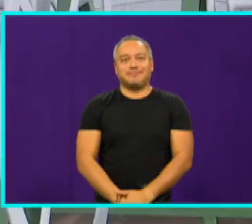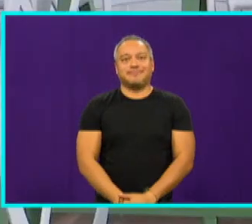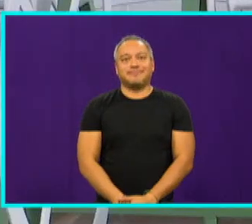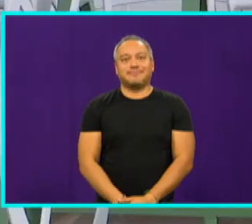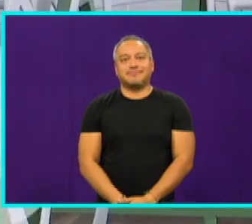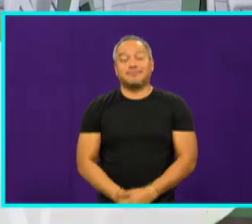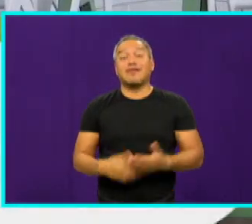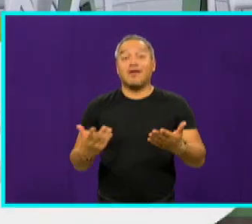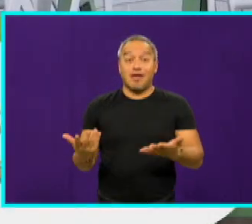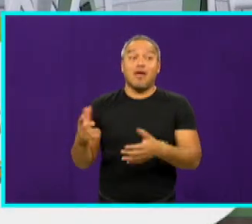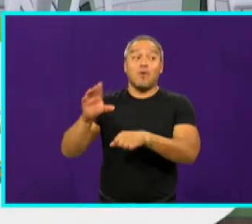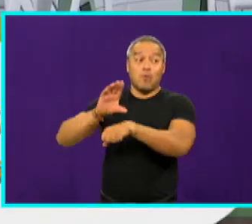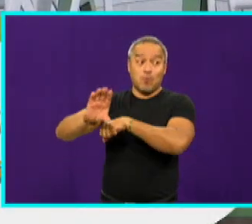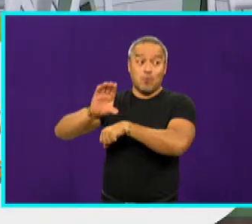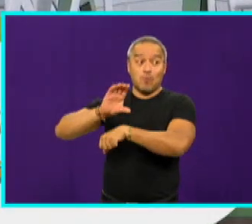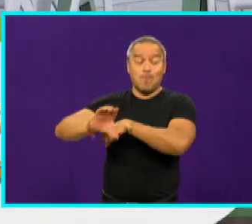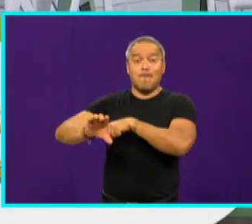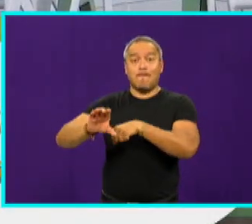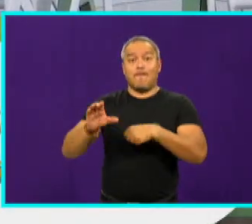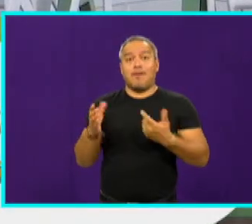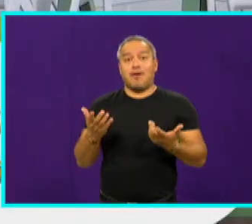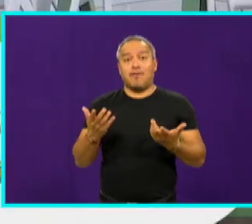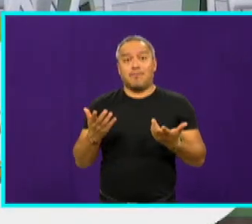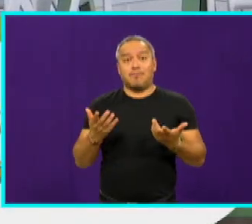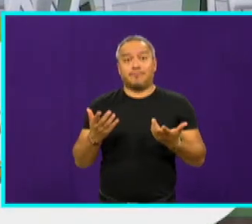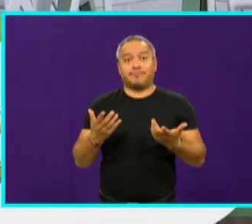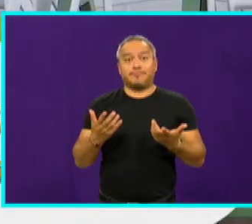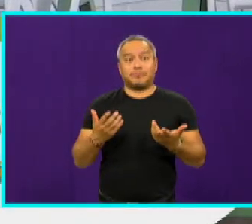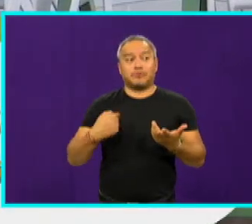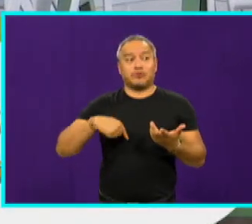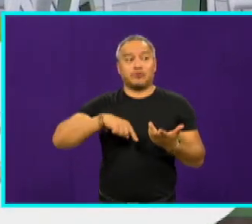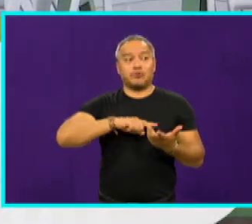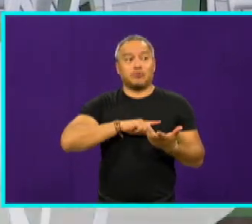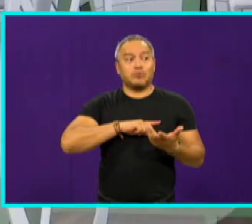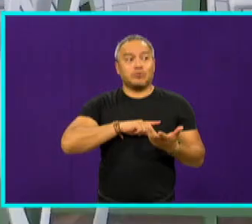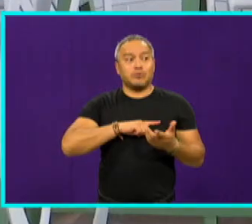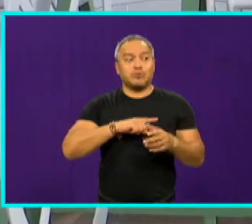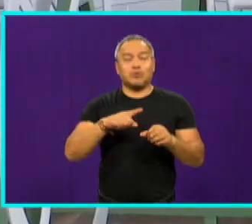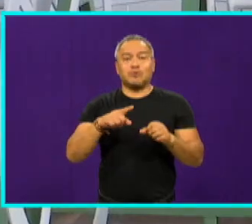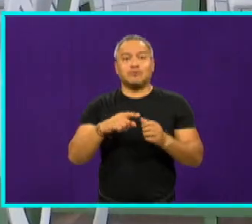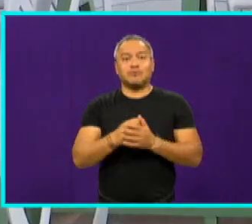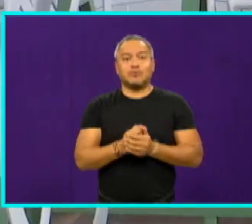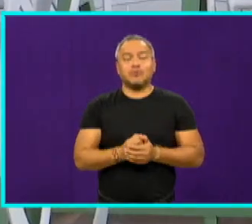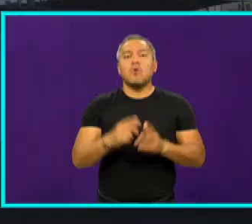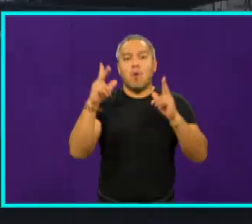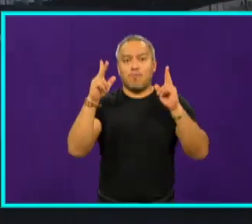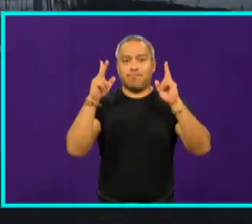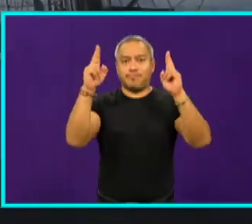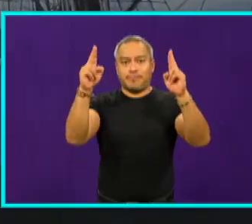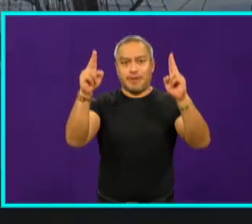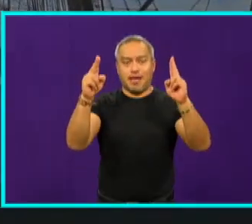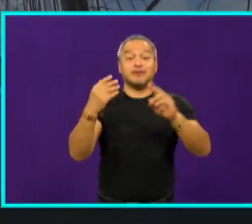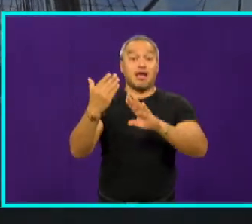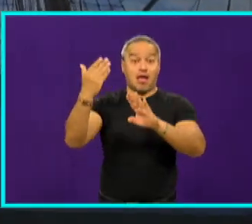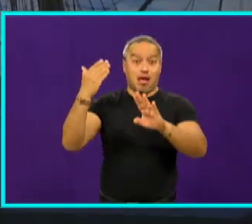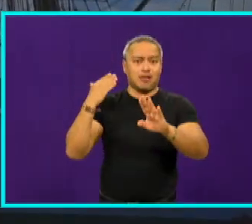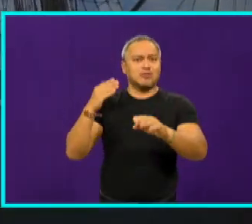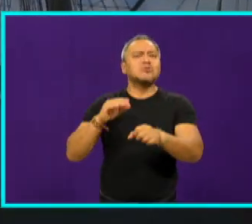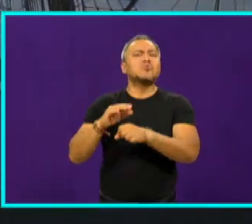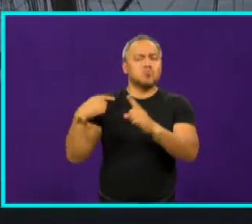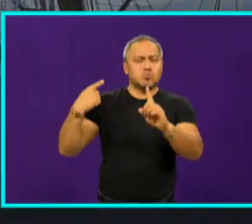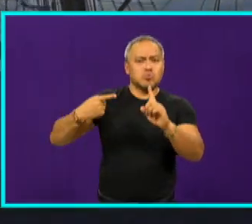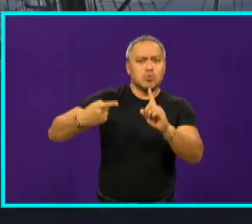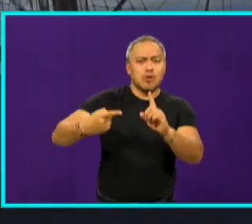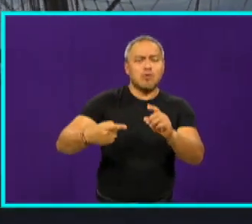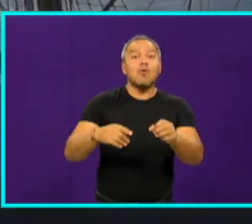Y en Colombia, que tenemos nuestro tricolor, el lema de la Armada Nacional de unos años para acá es que protegemos el